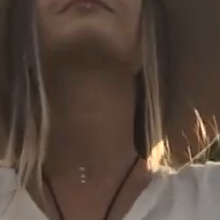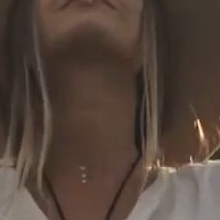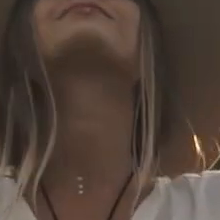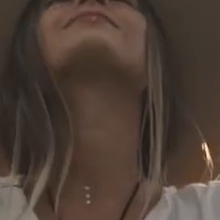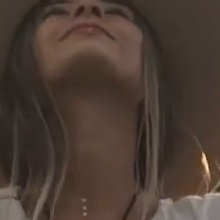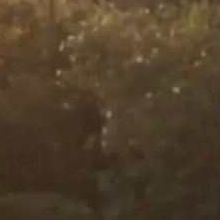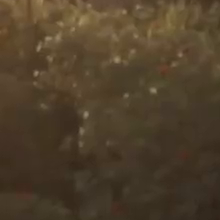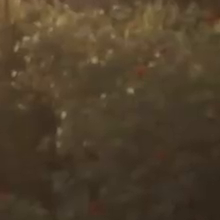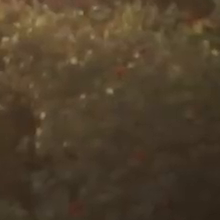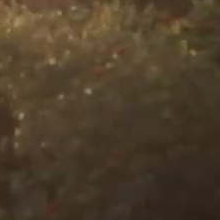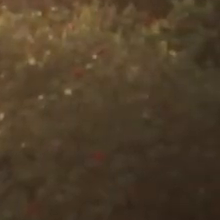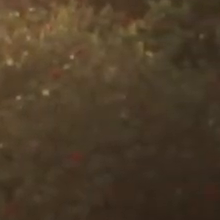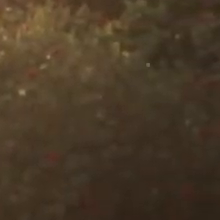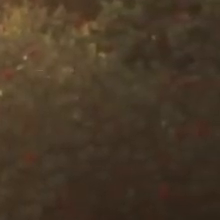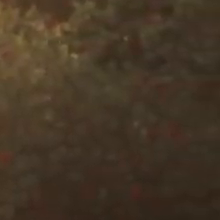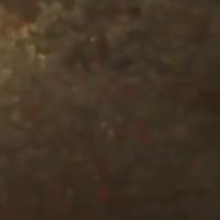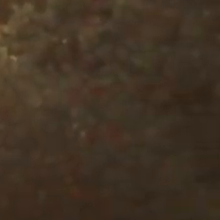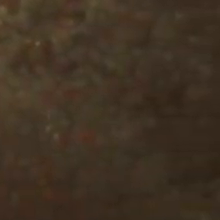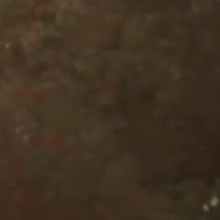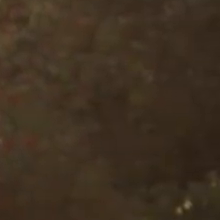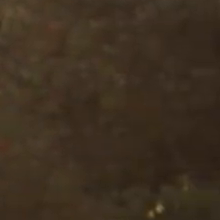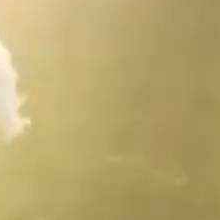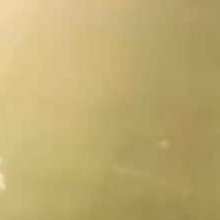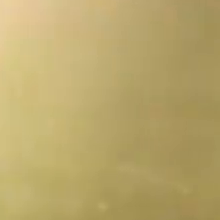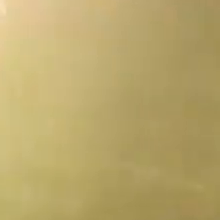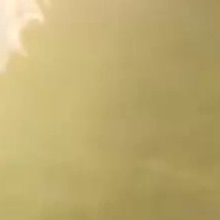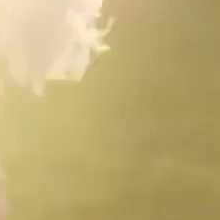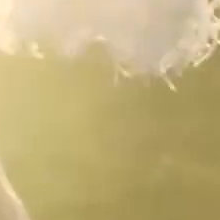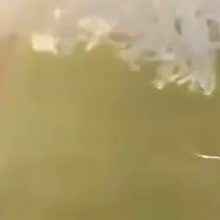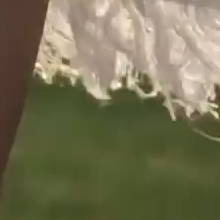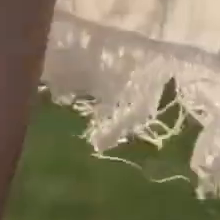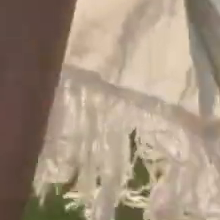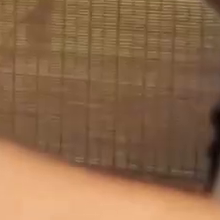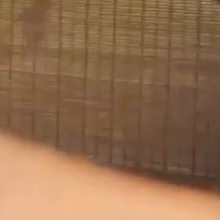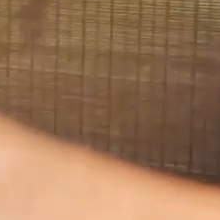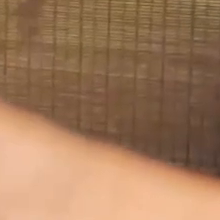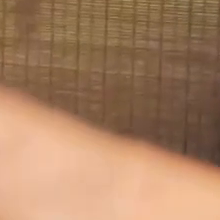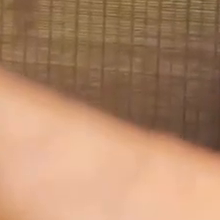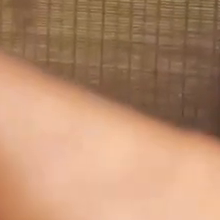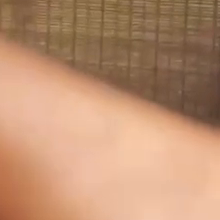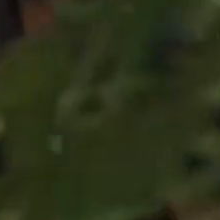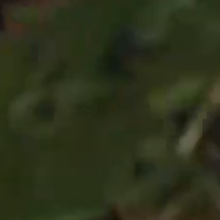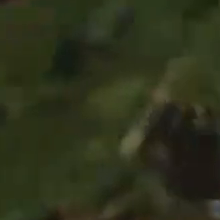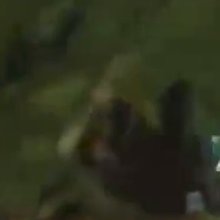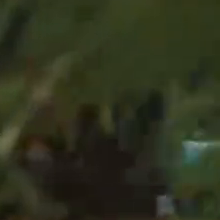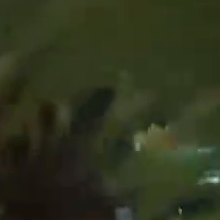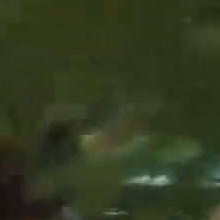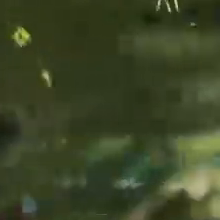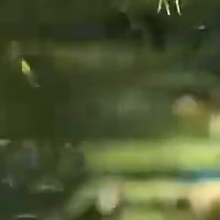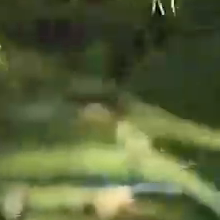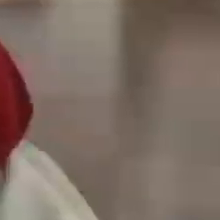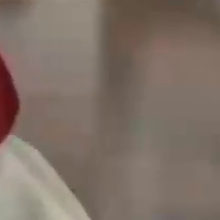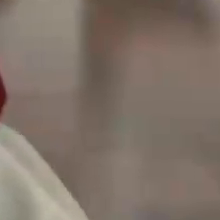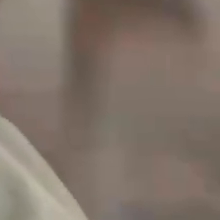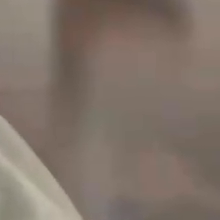sintiendo mi corazón mientras poco a poco cae el sol un poco de anhelo por amor